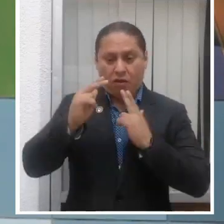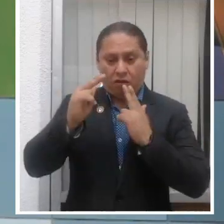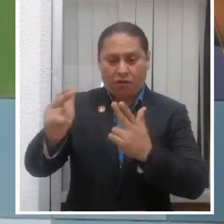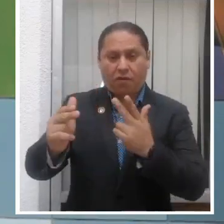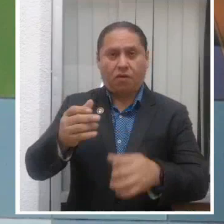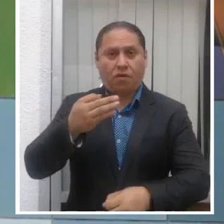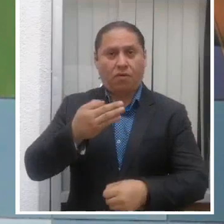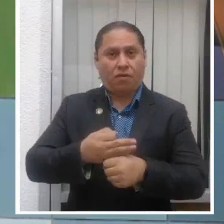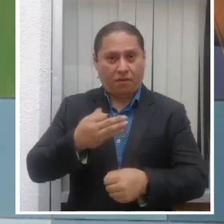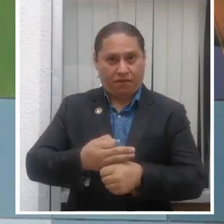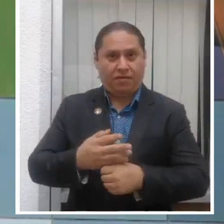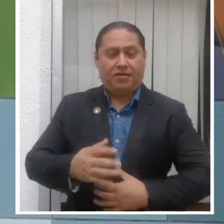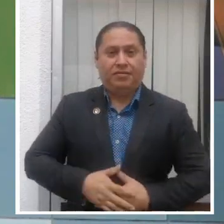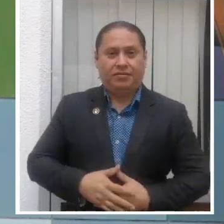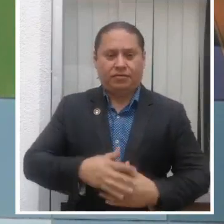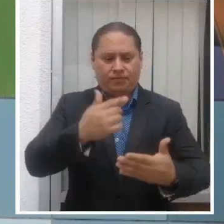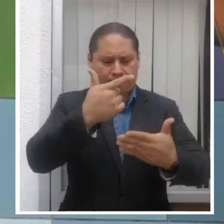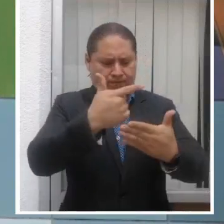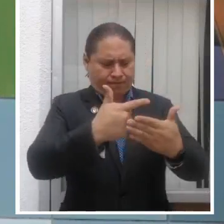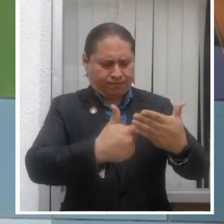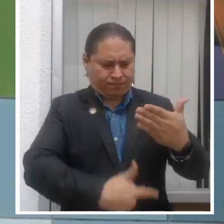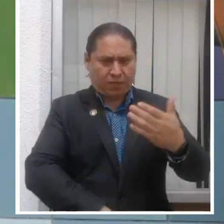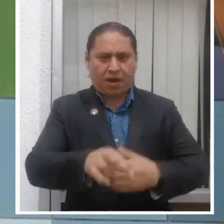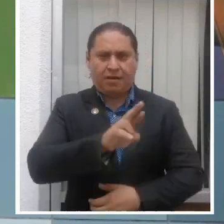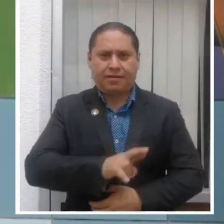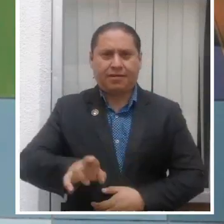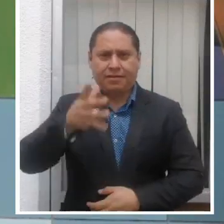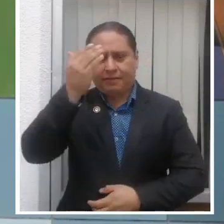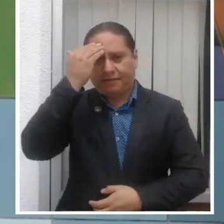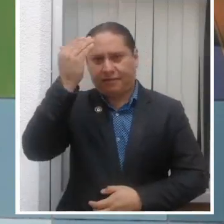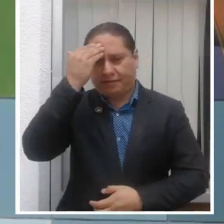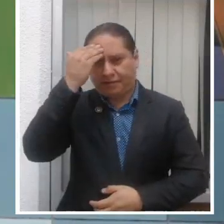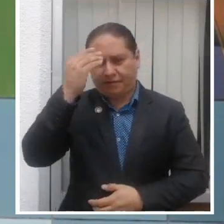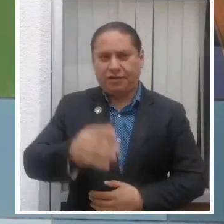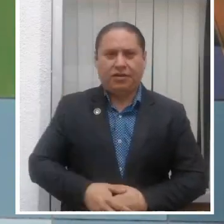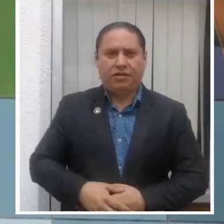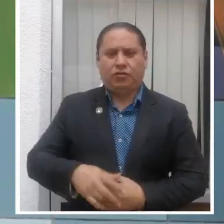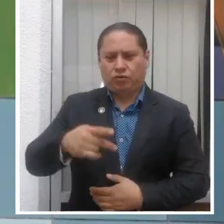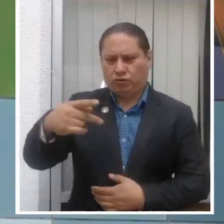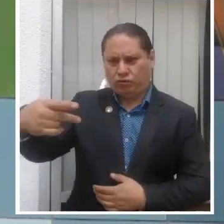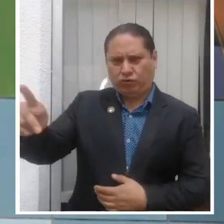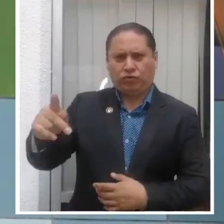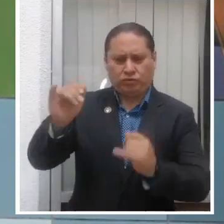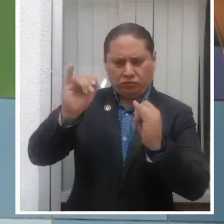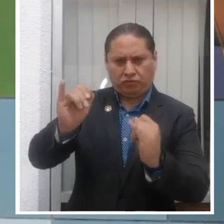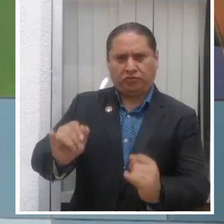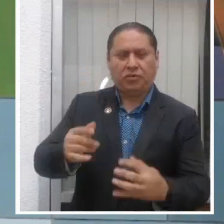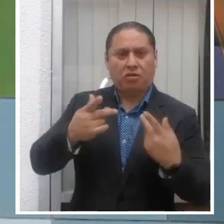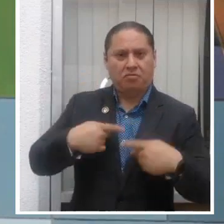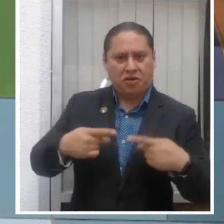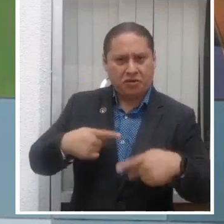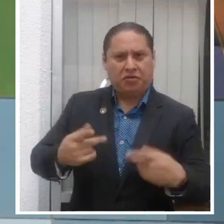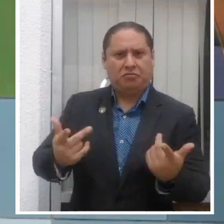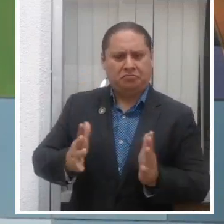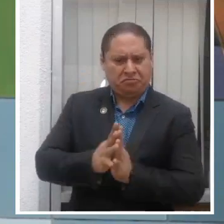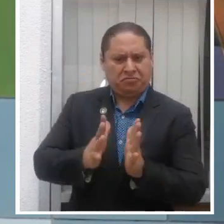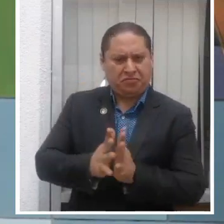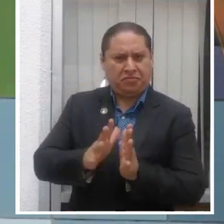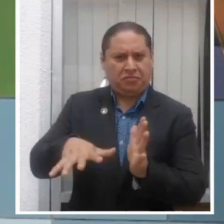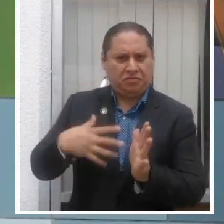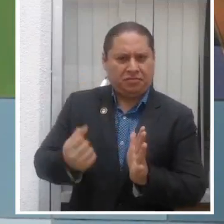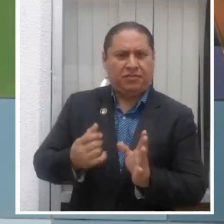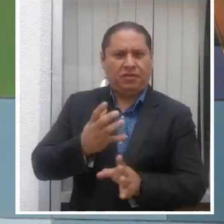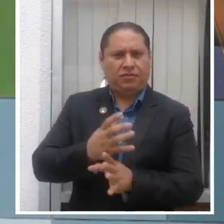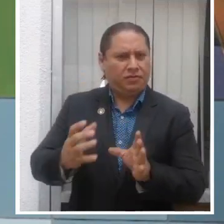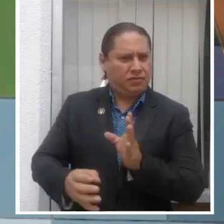es apenas una arista de un reconocimiento a su tesón, a su entrega, a lo que todo el mundo dirán y dirán también los